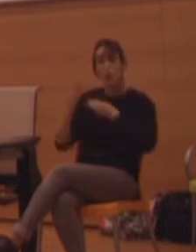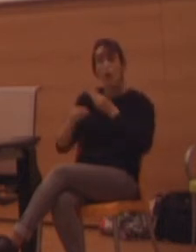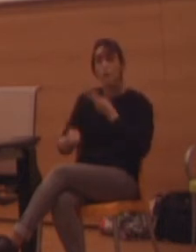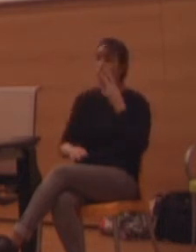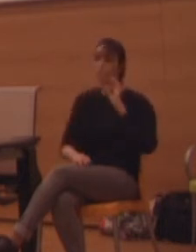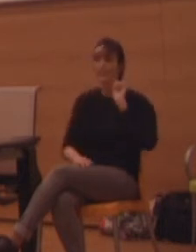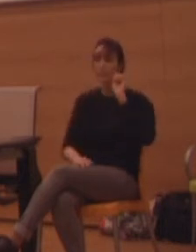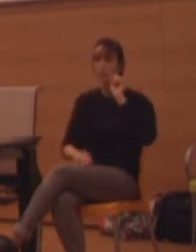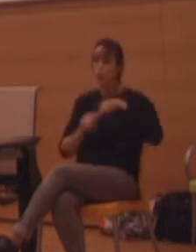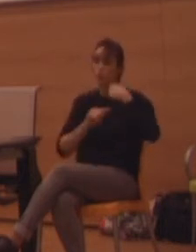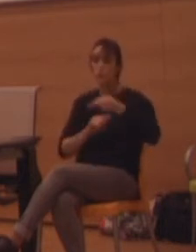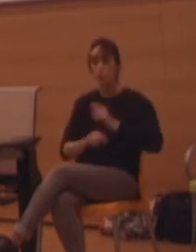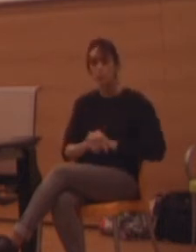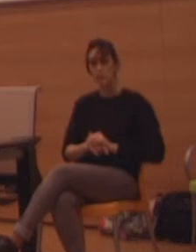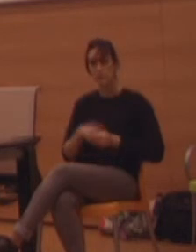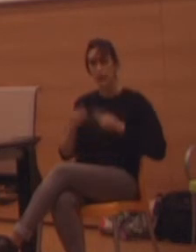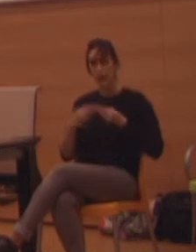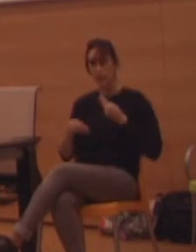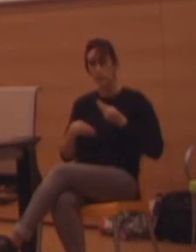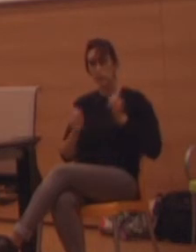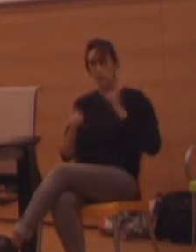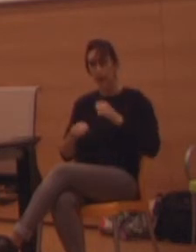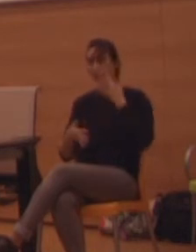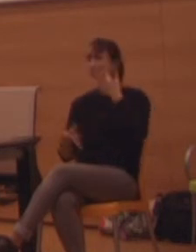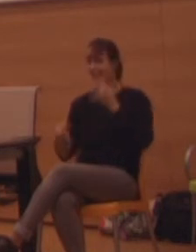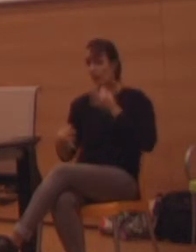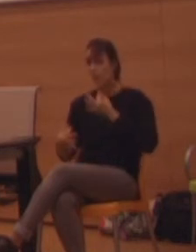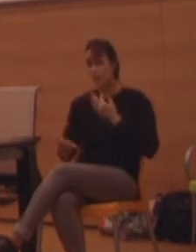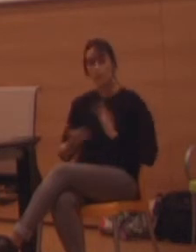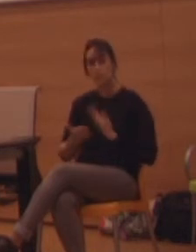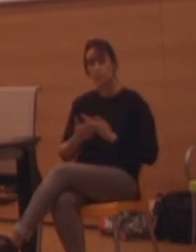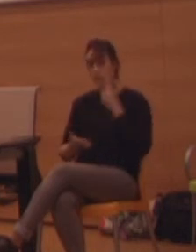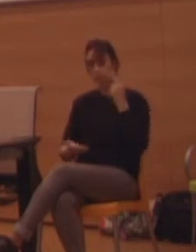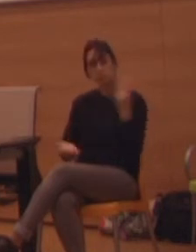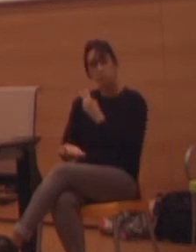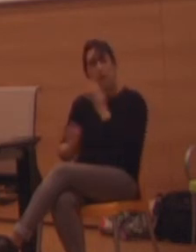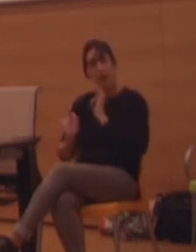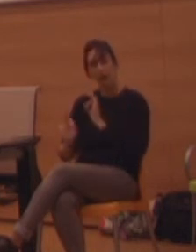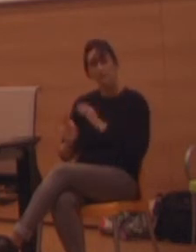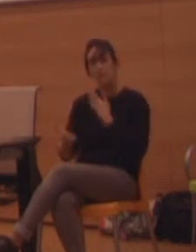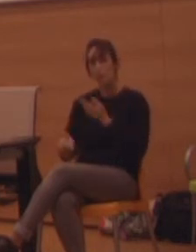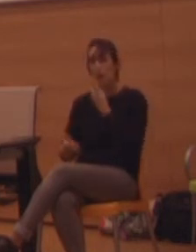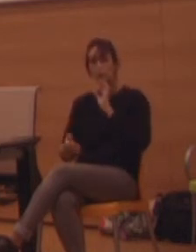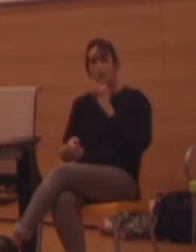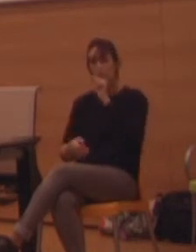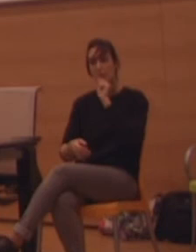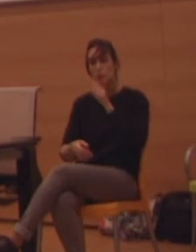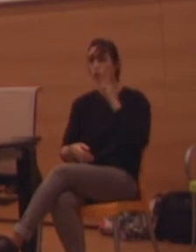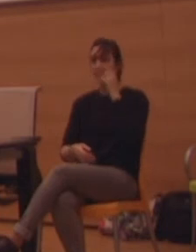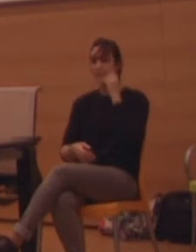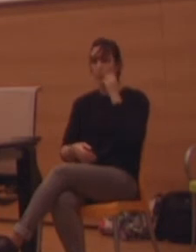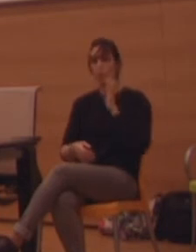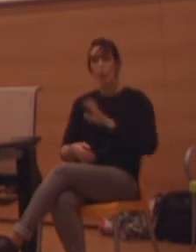es una mandanga que os cuente yo, esto es realmente así. Se le hidrató y a los 20 minutos con esponja y jabón le quedó la pierna en